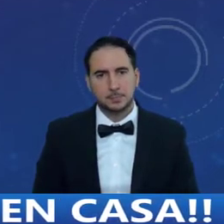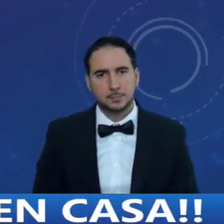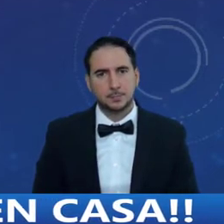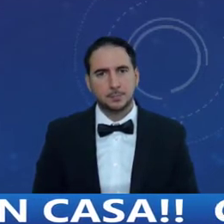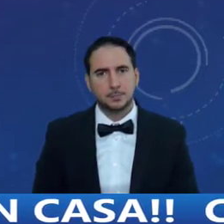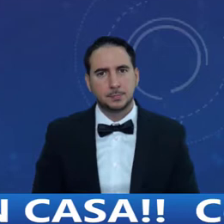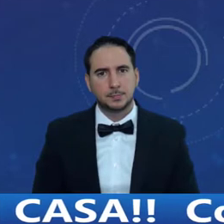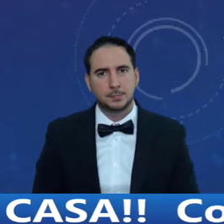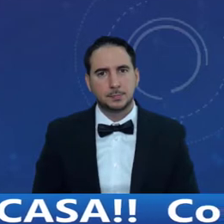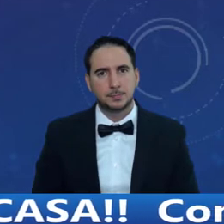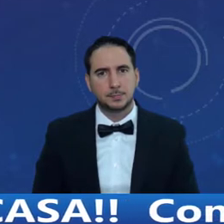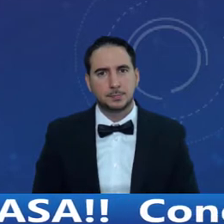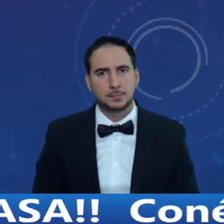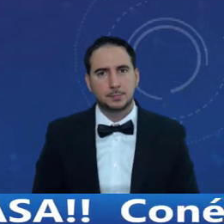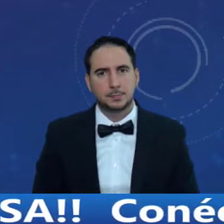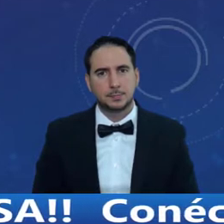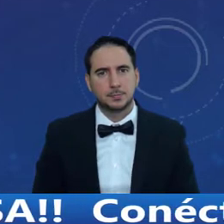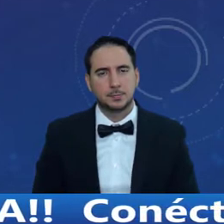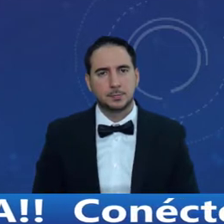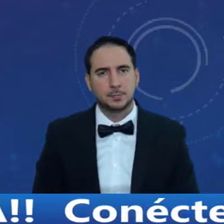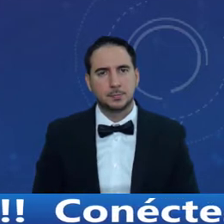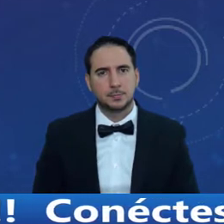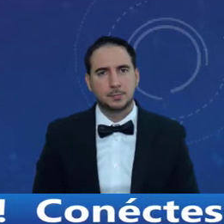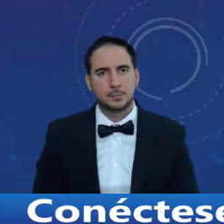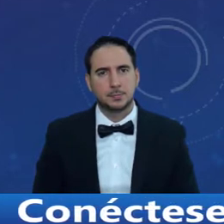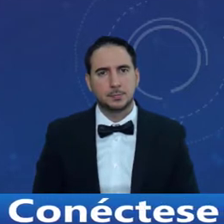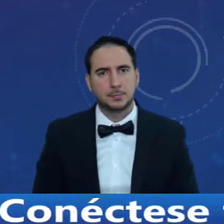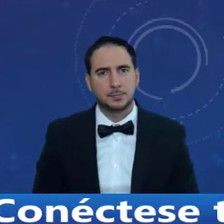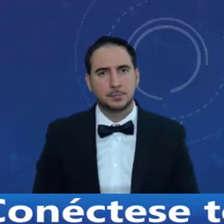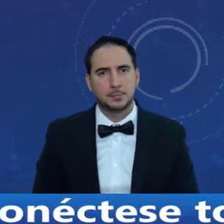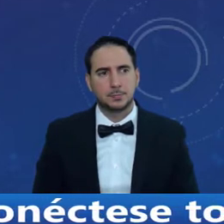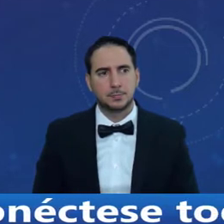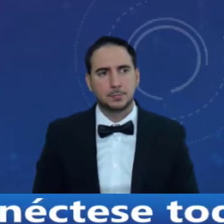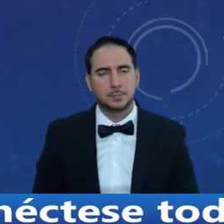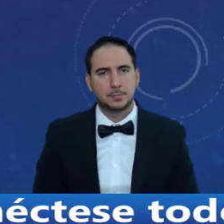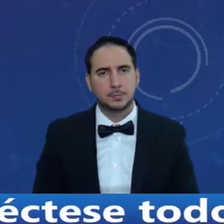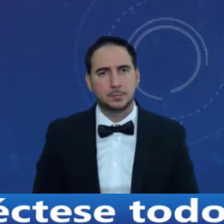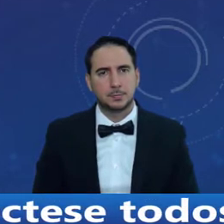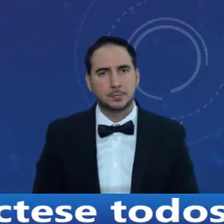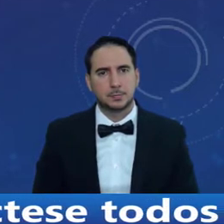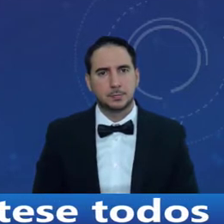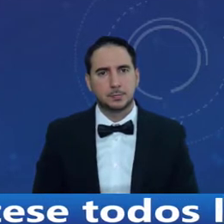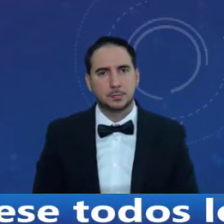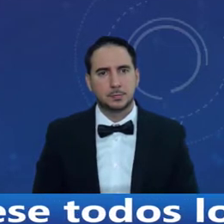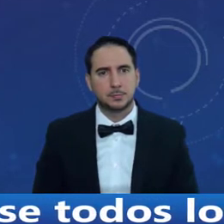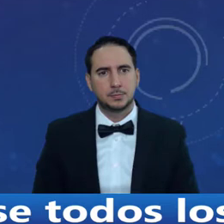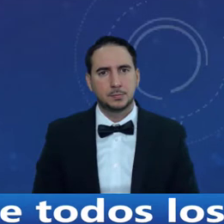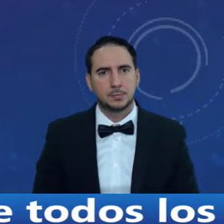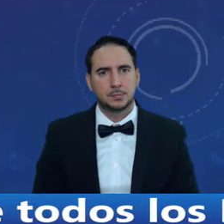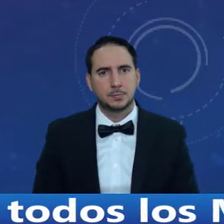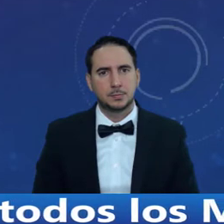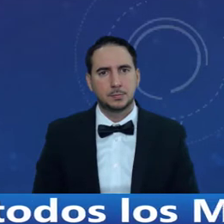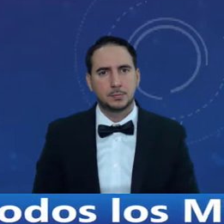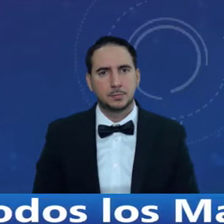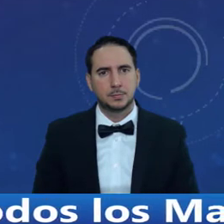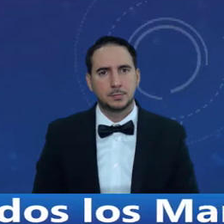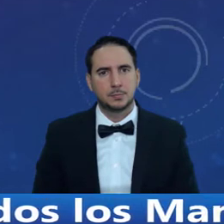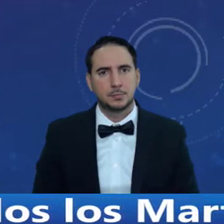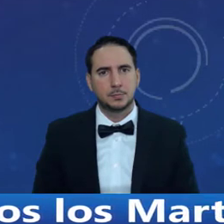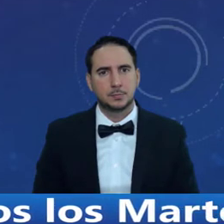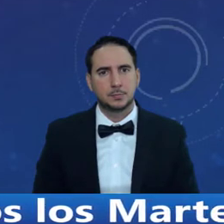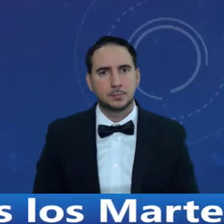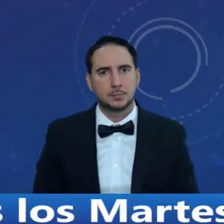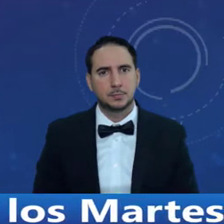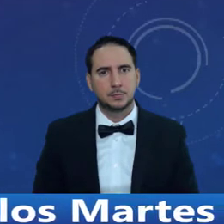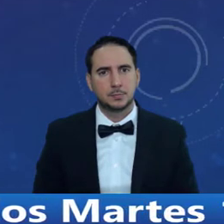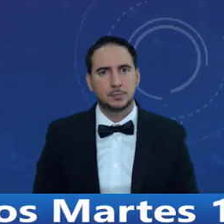o tres créditos universitarios que hablen de las leyes de bienes raíces. Y de esas 45, 18